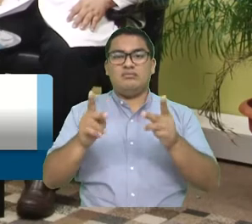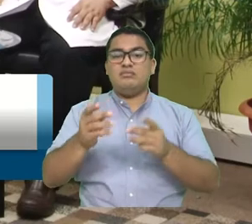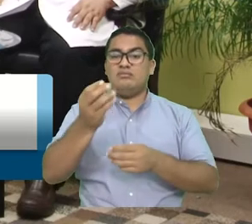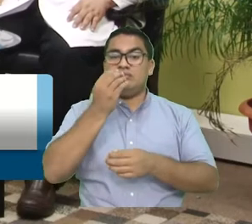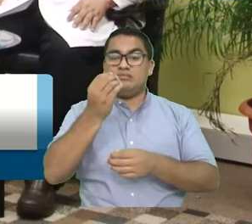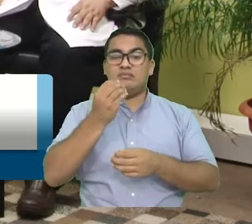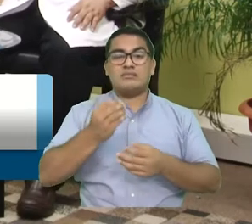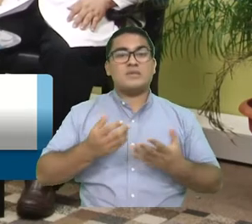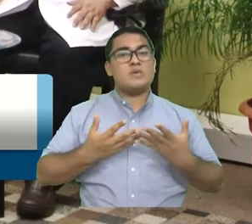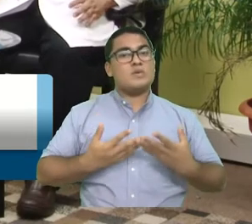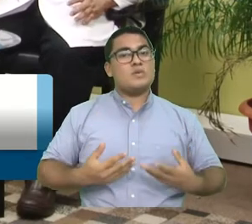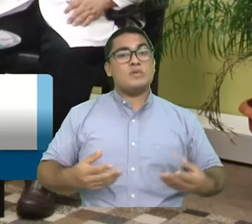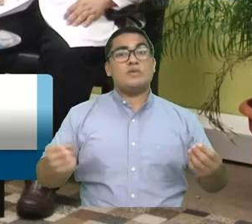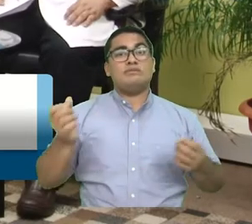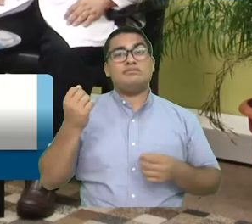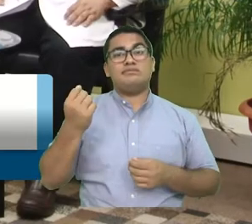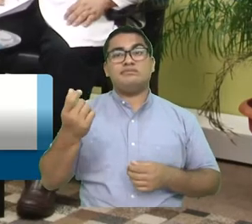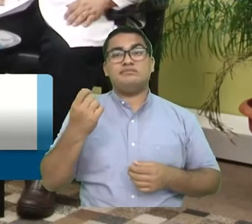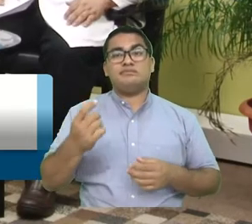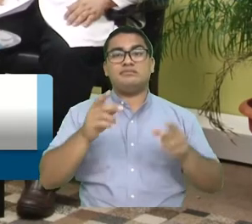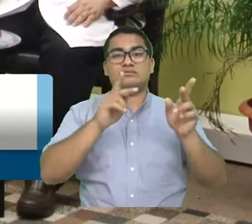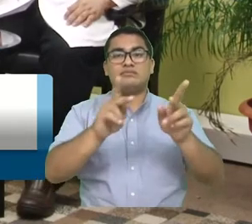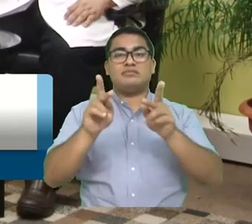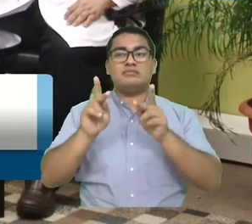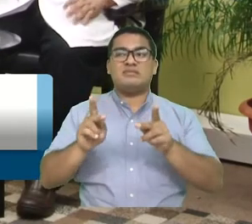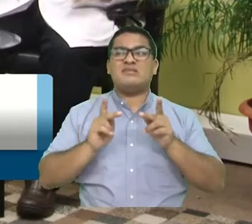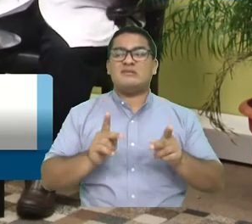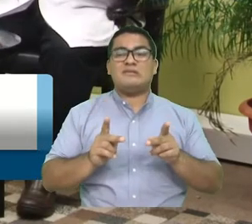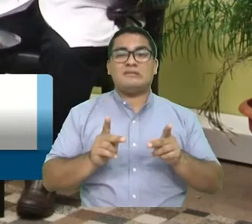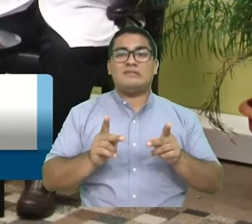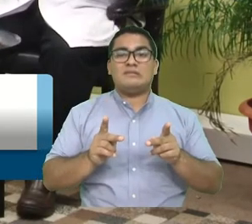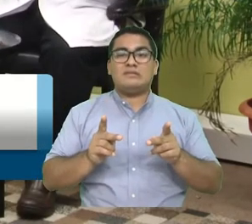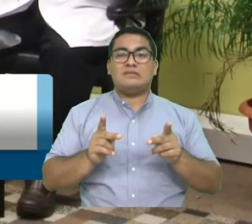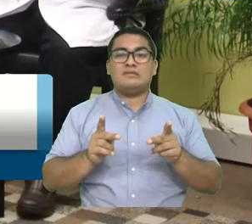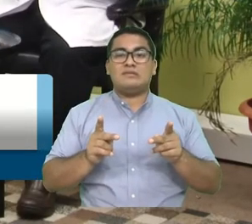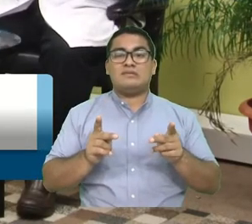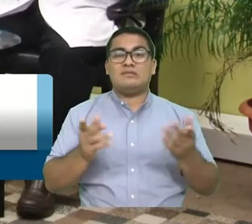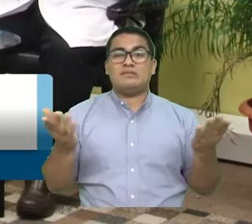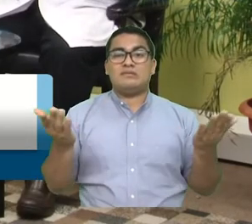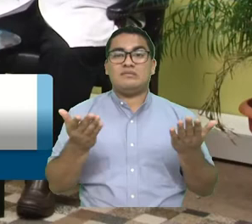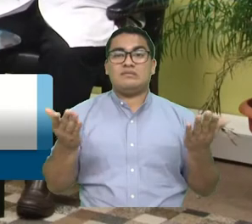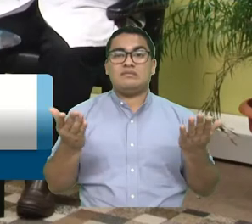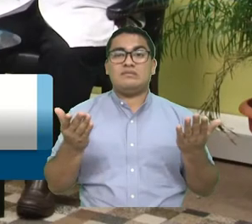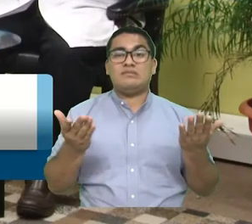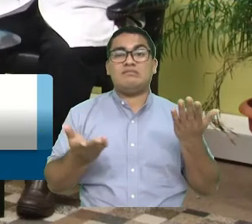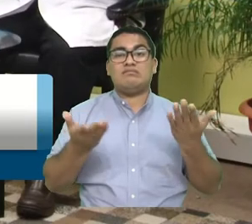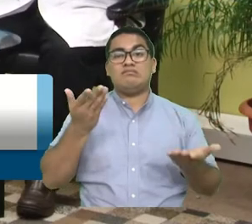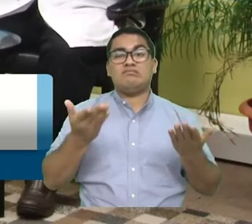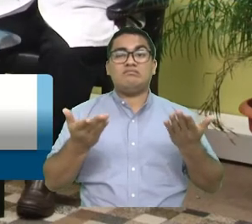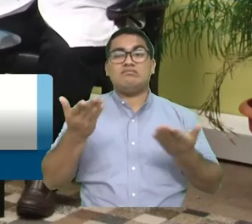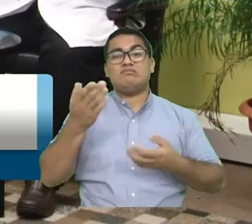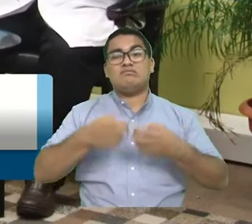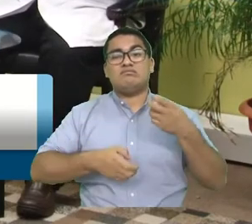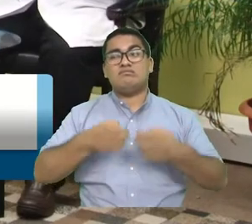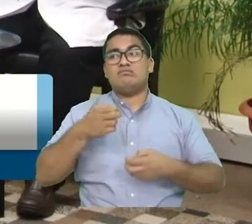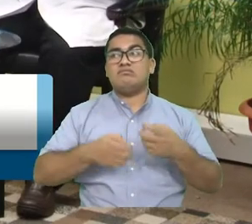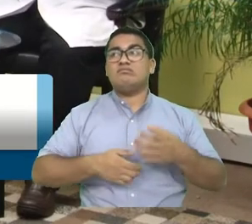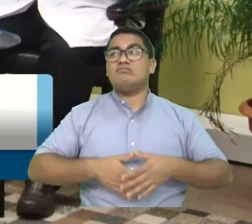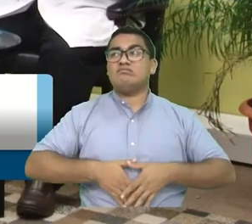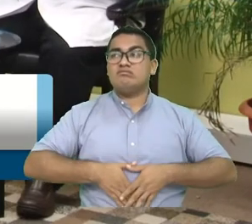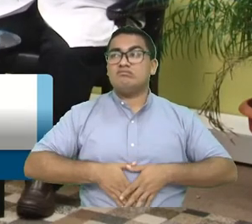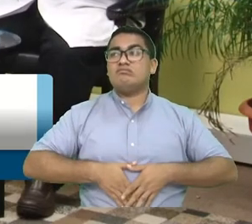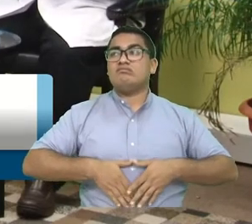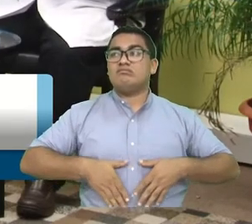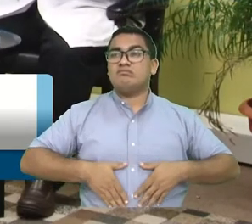Esa es una. Y también los pacientes que por lo general a veces tienen afectación de gastritis con reflujo pueden